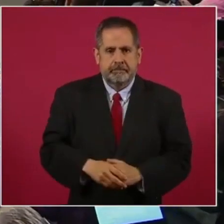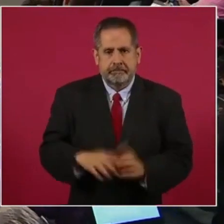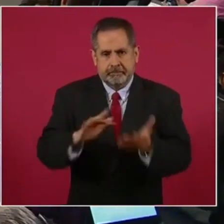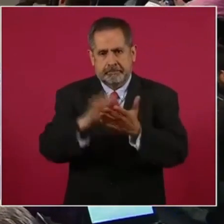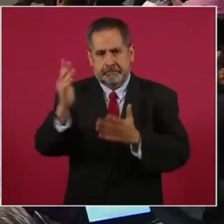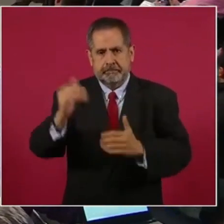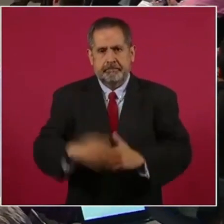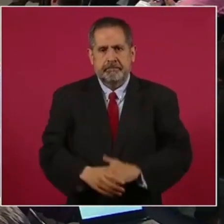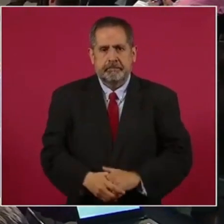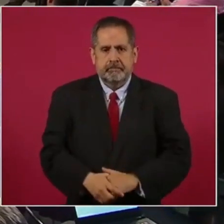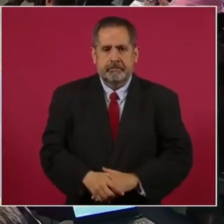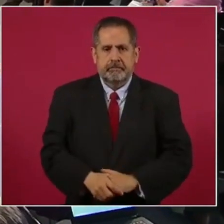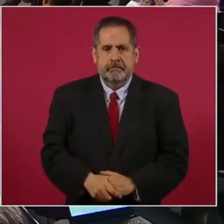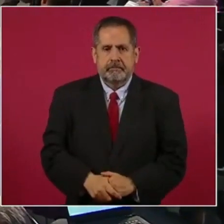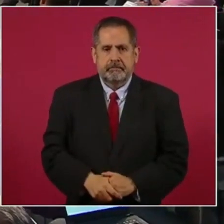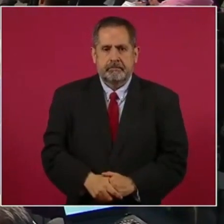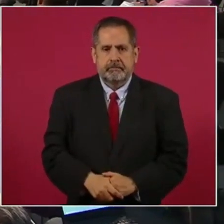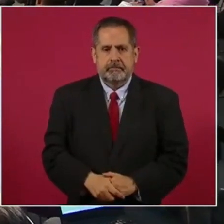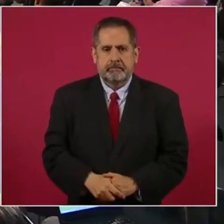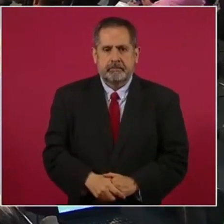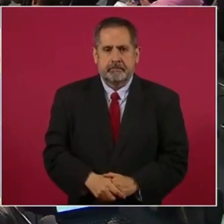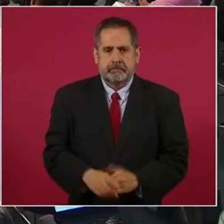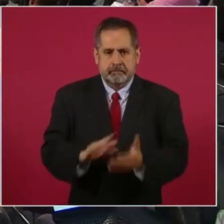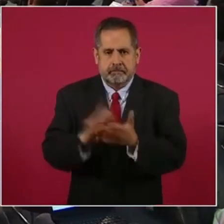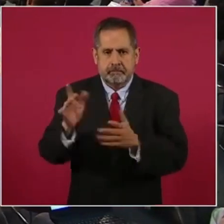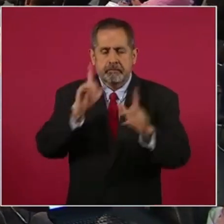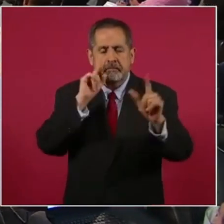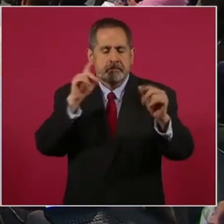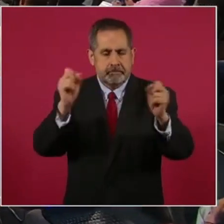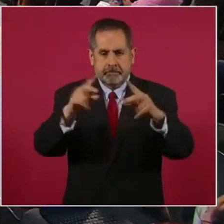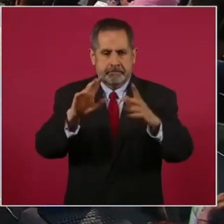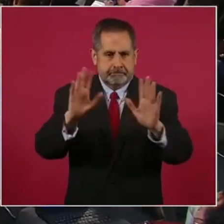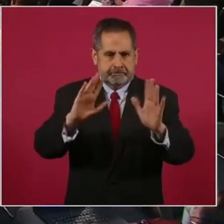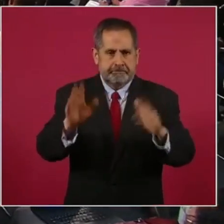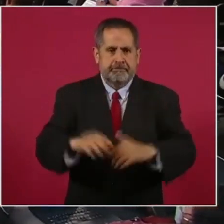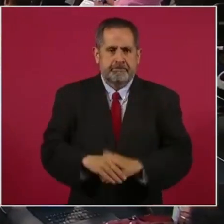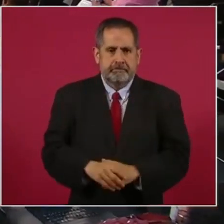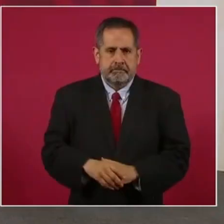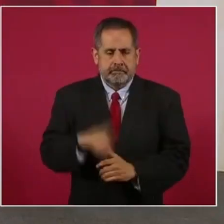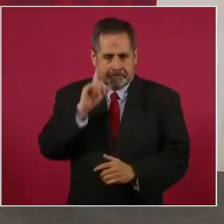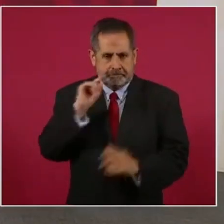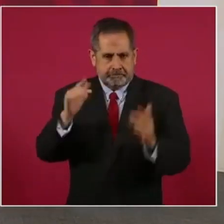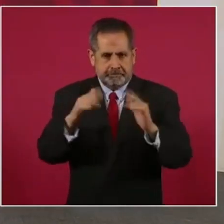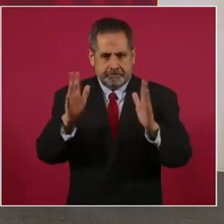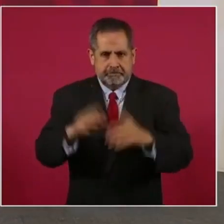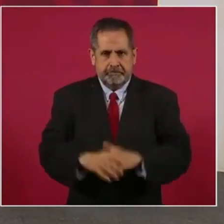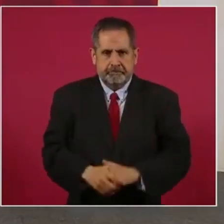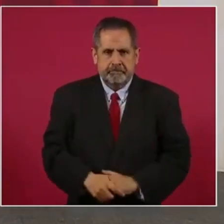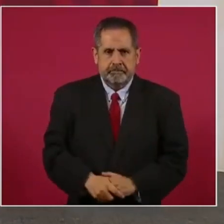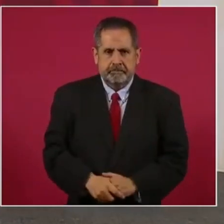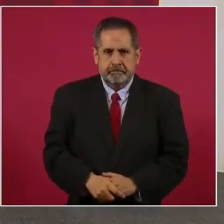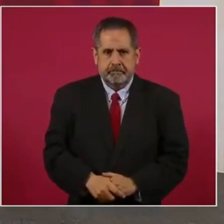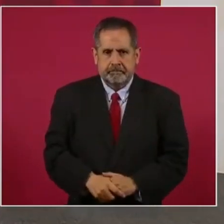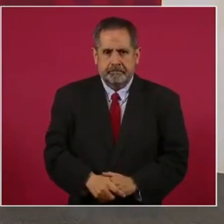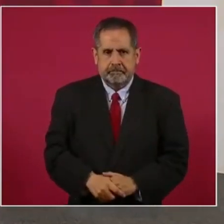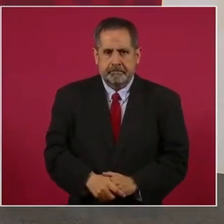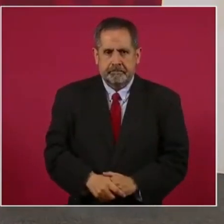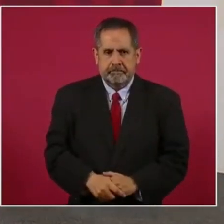muchas gracias. Muchas gracias. Mañana. Va a ser mañana.